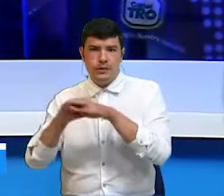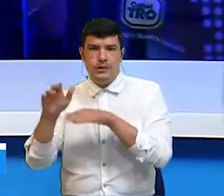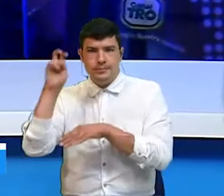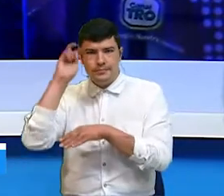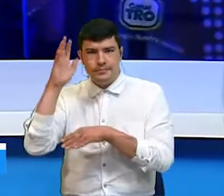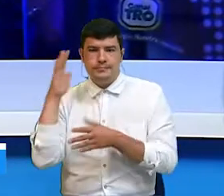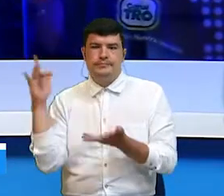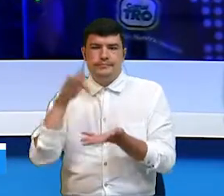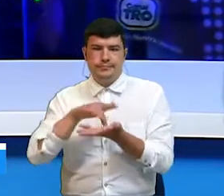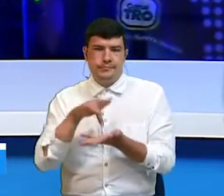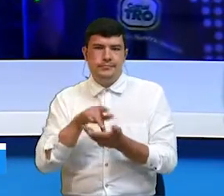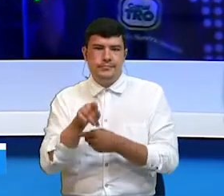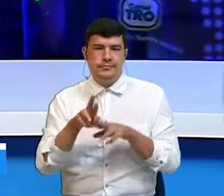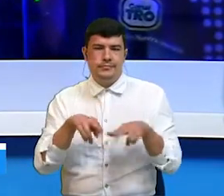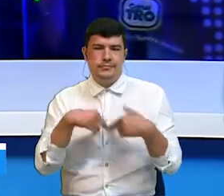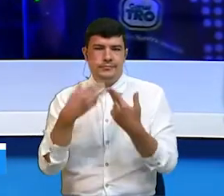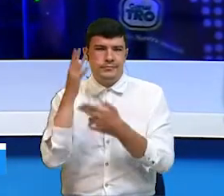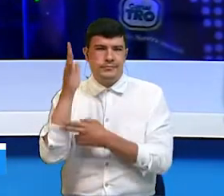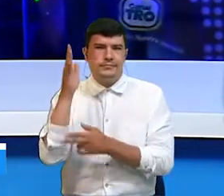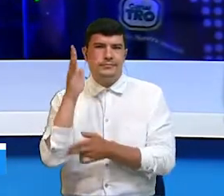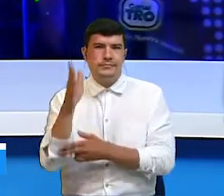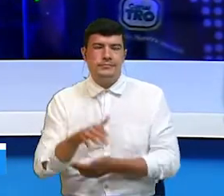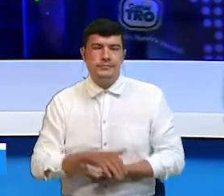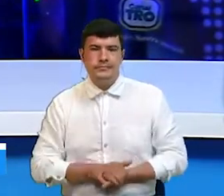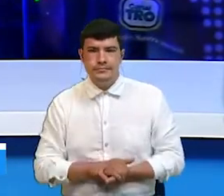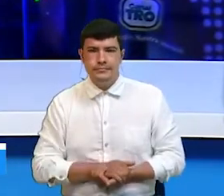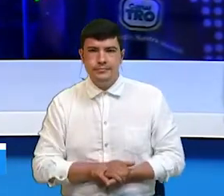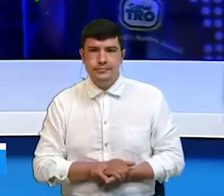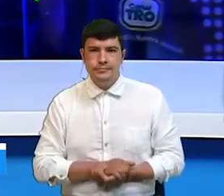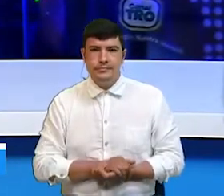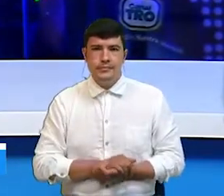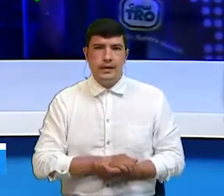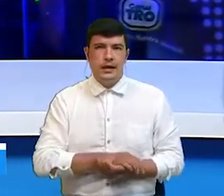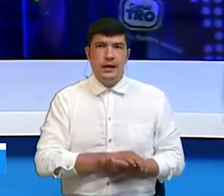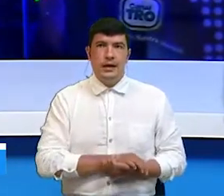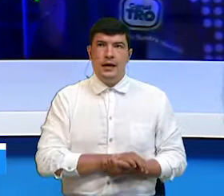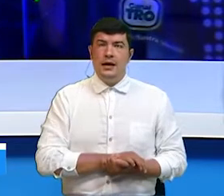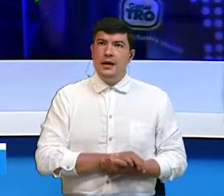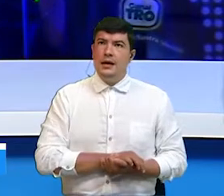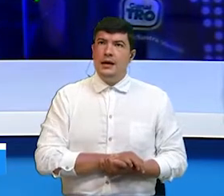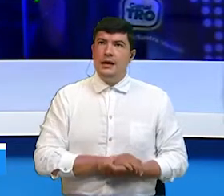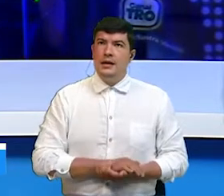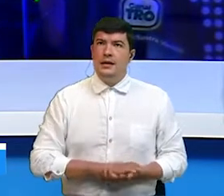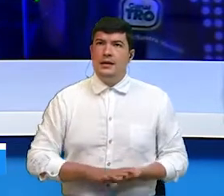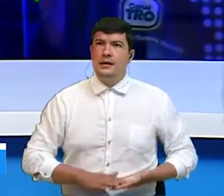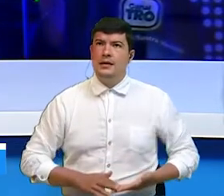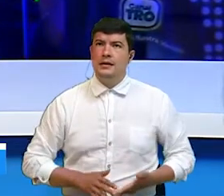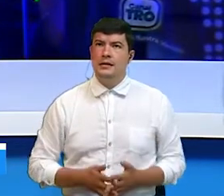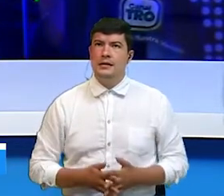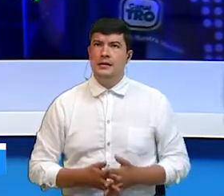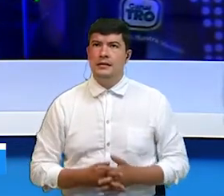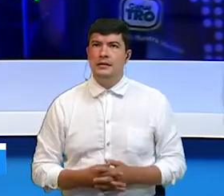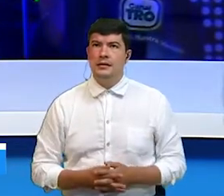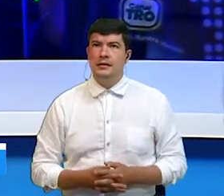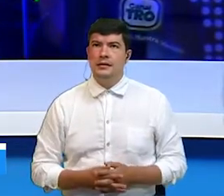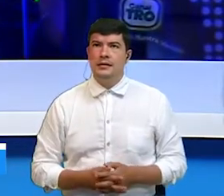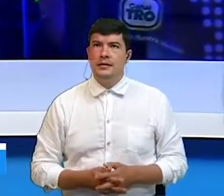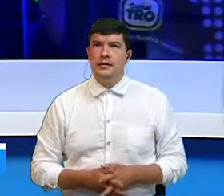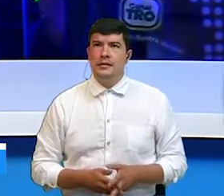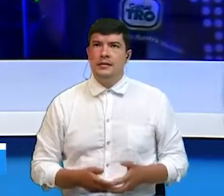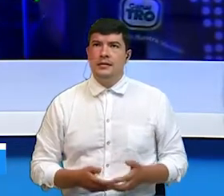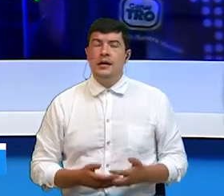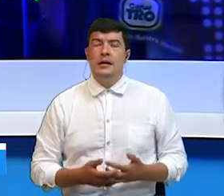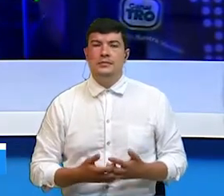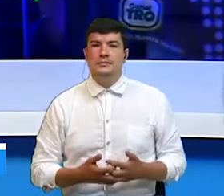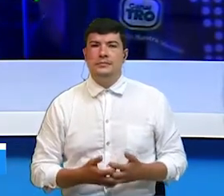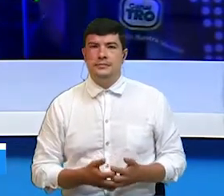y alcalde de norte de santander ha indicado en las últimas horas que existe un déficit en el sistema de salud especialmente de la zona del catatumbo